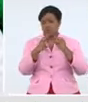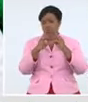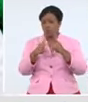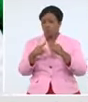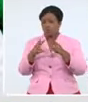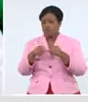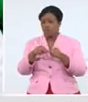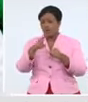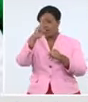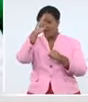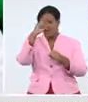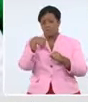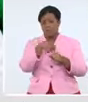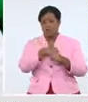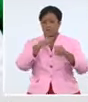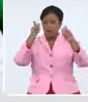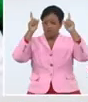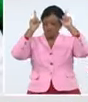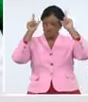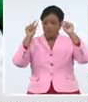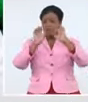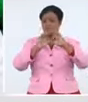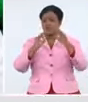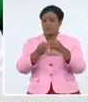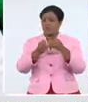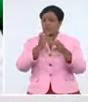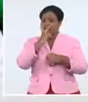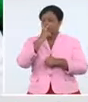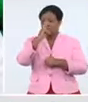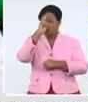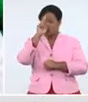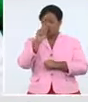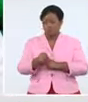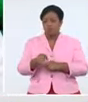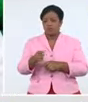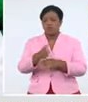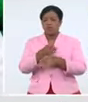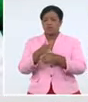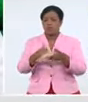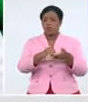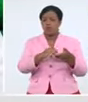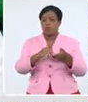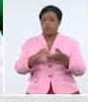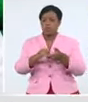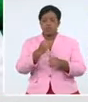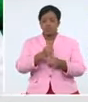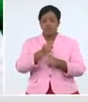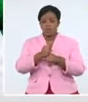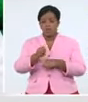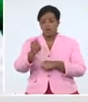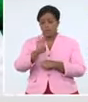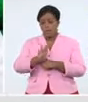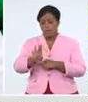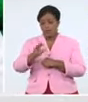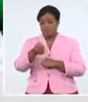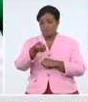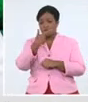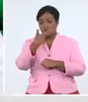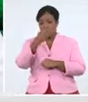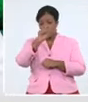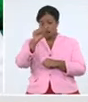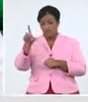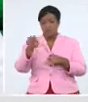médicos y enfermeras de la familia, de la atención primaria, de los compañeros de Biocuba Pharma, las distintas empresas, pero también